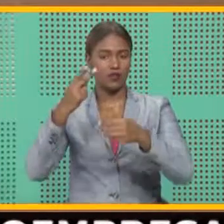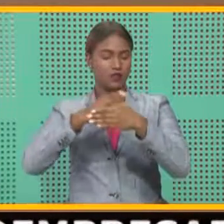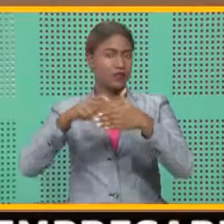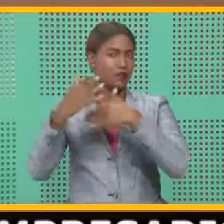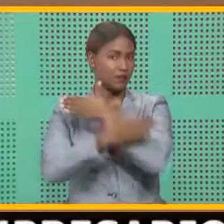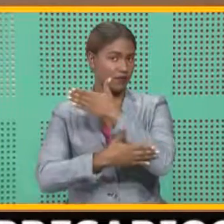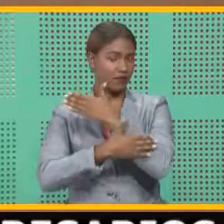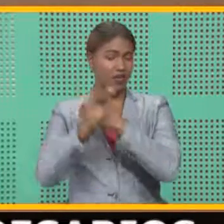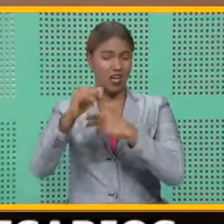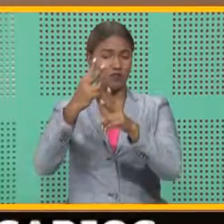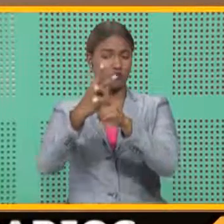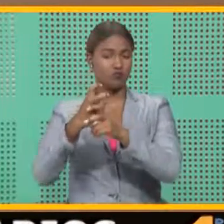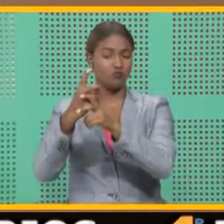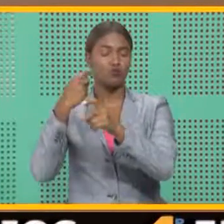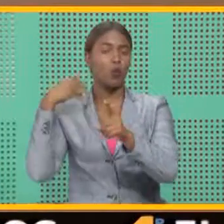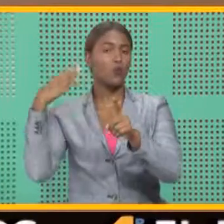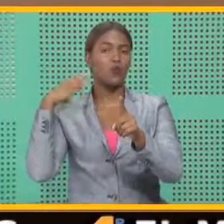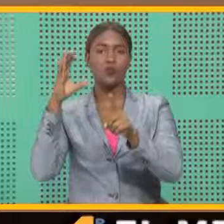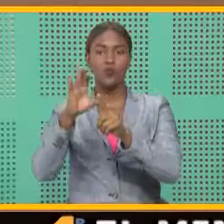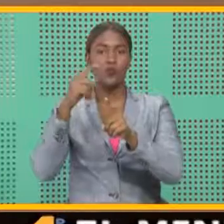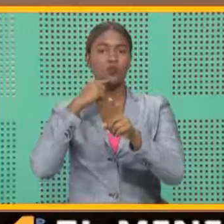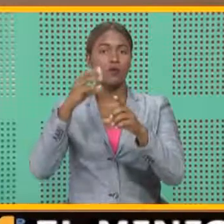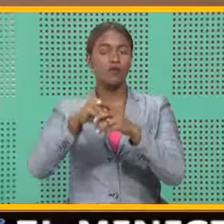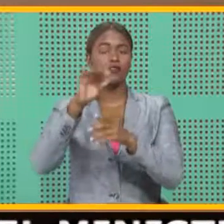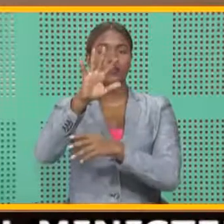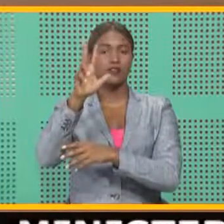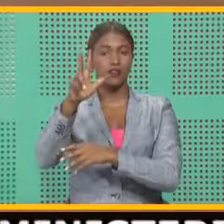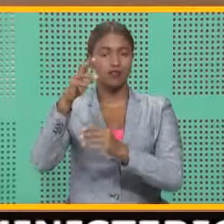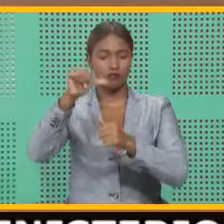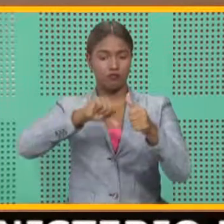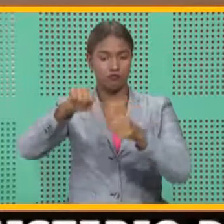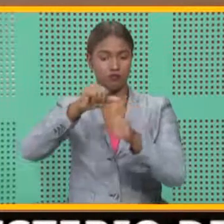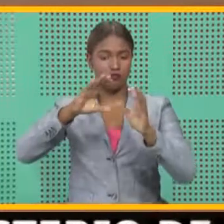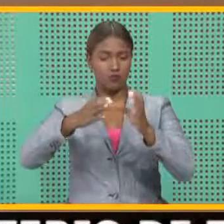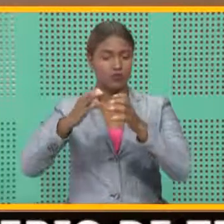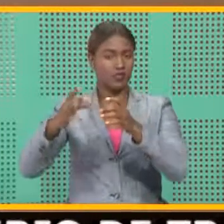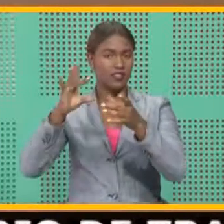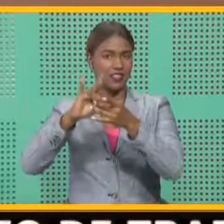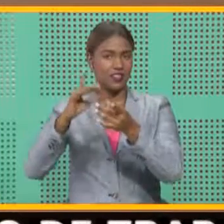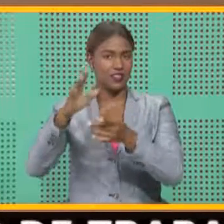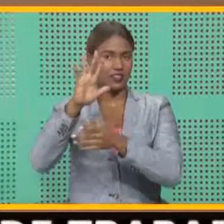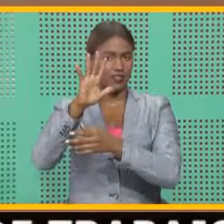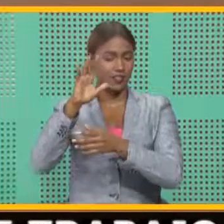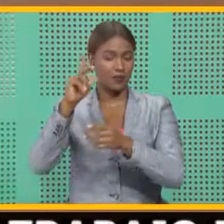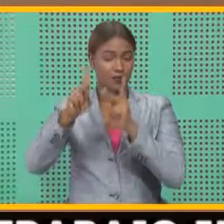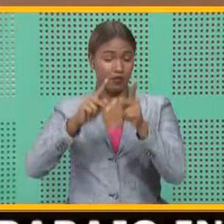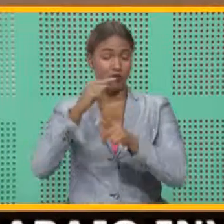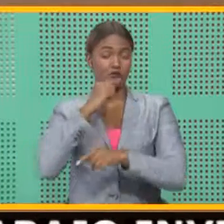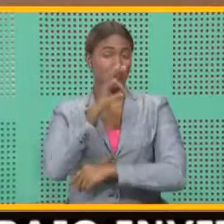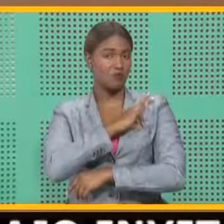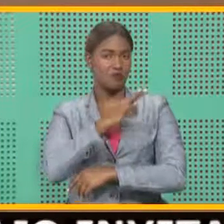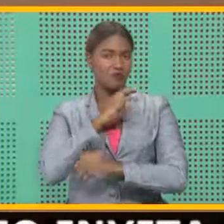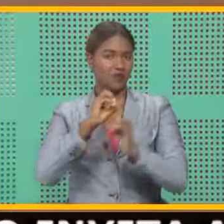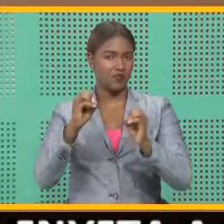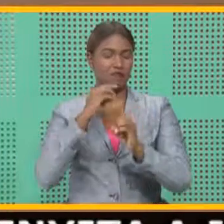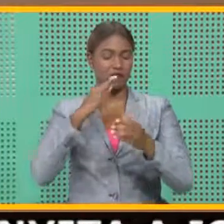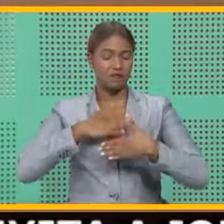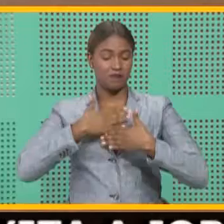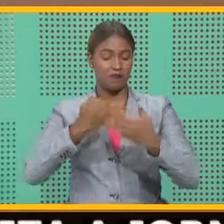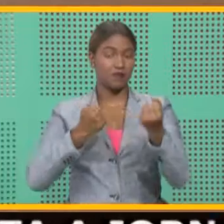Estos financiamientos han sido otorgados a 53 cooperativas y asociaciones sin fines de lucro de carácter